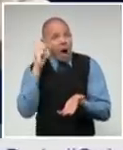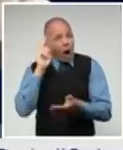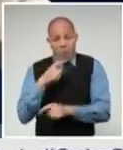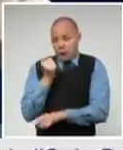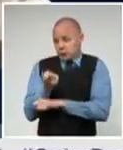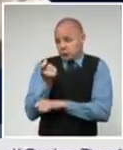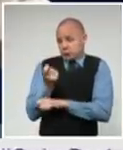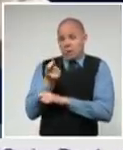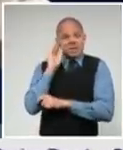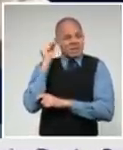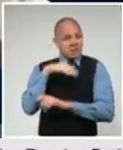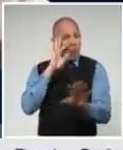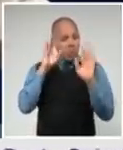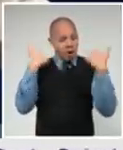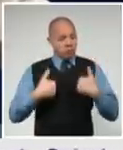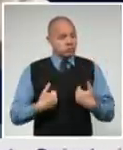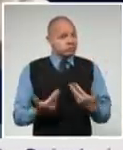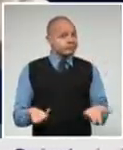cuidarse. Y